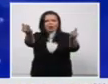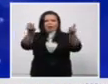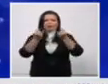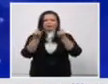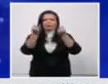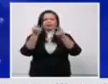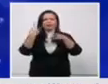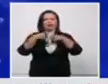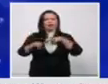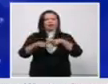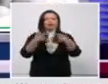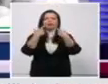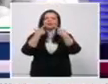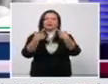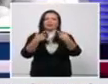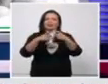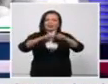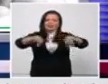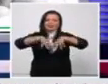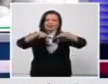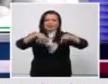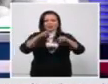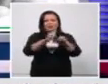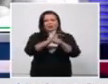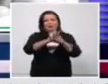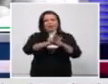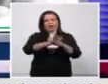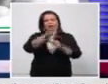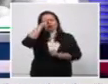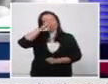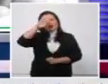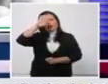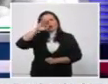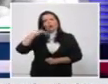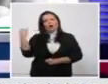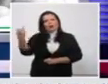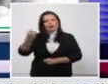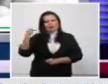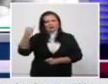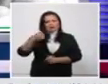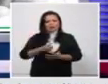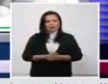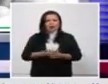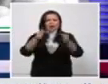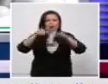datos sobre el comportamiento de la COVID-19 en Cuba y el resto del mundo. Hoy La